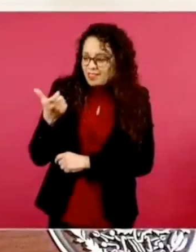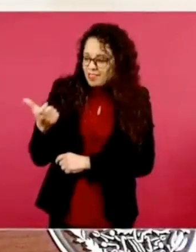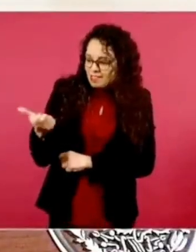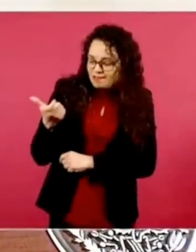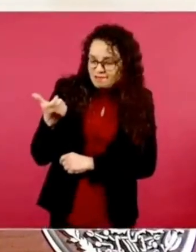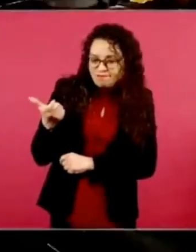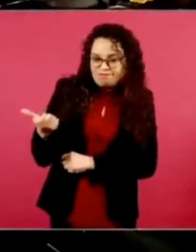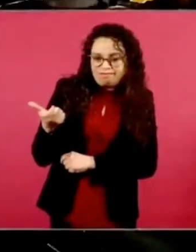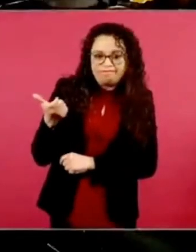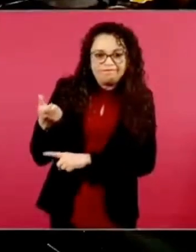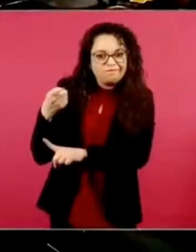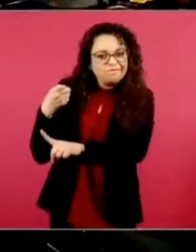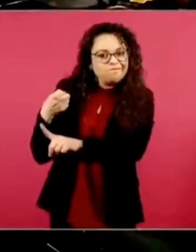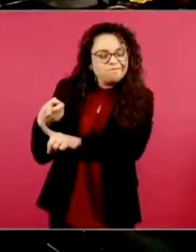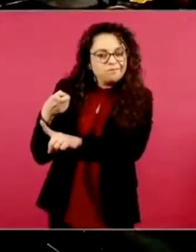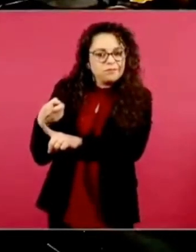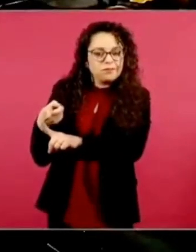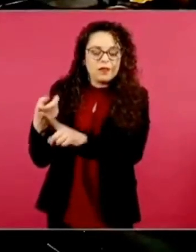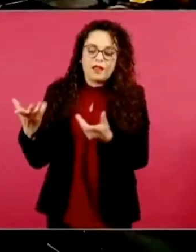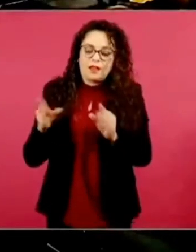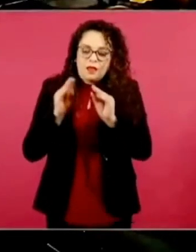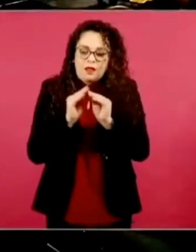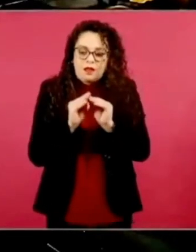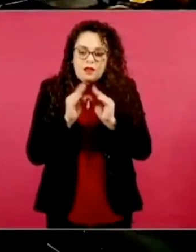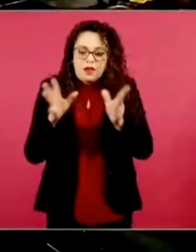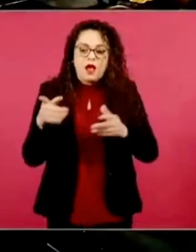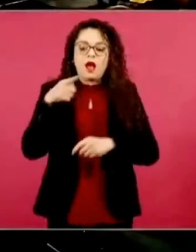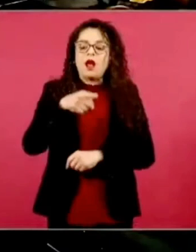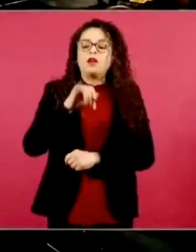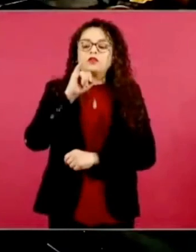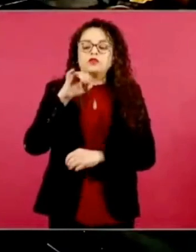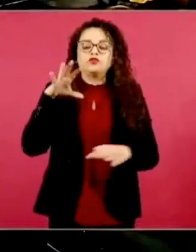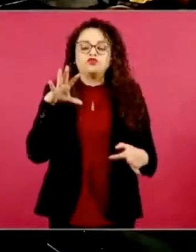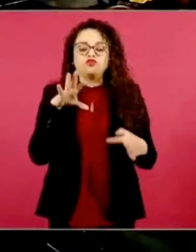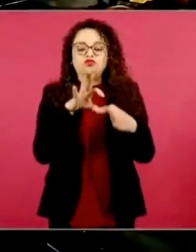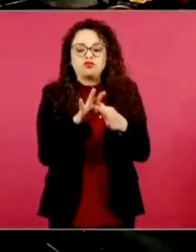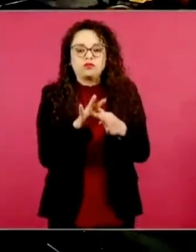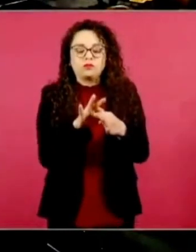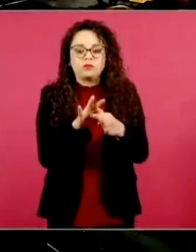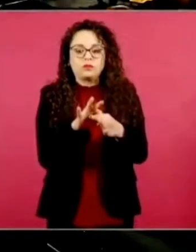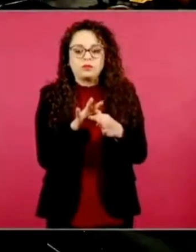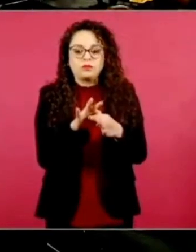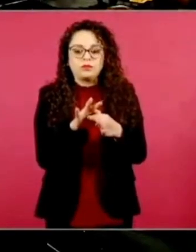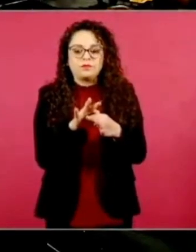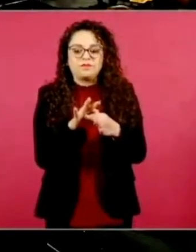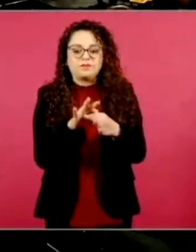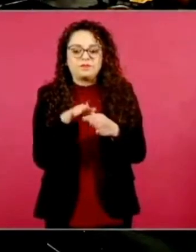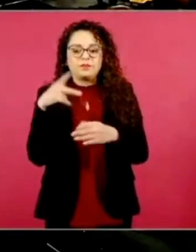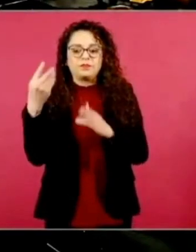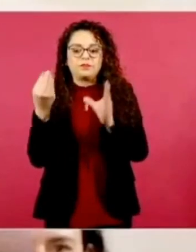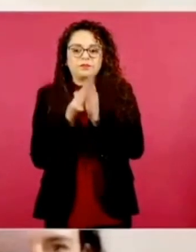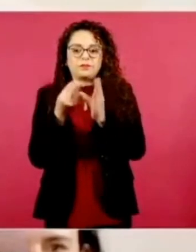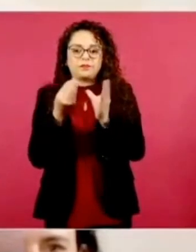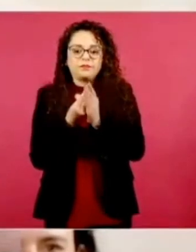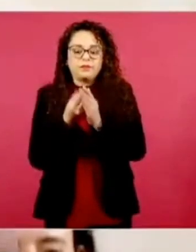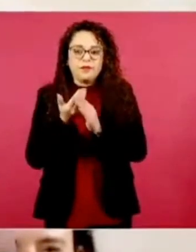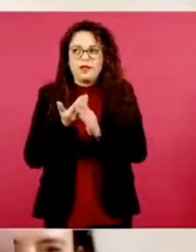Y obviamente está muy identificado con el pensamiento